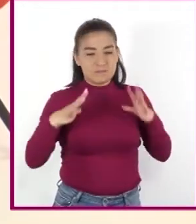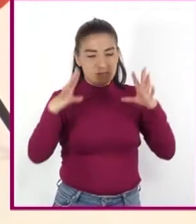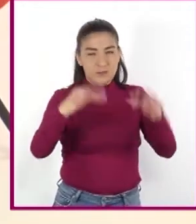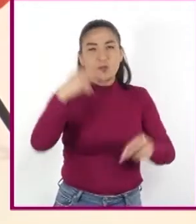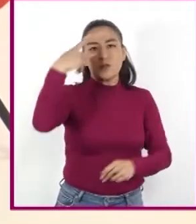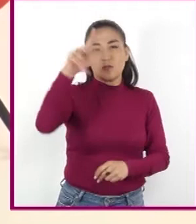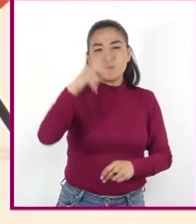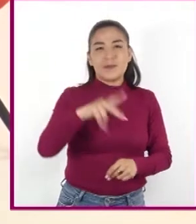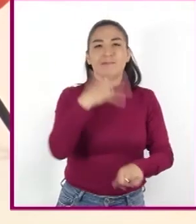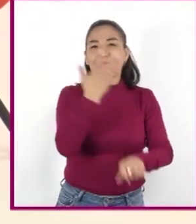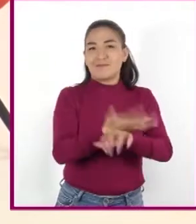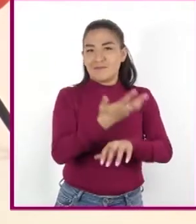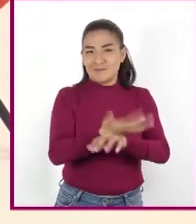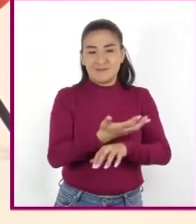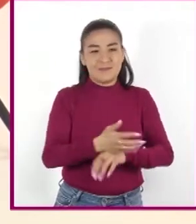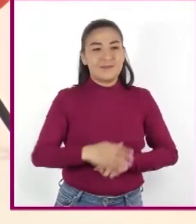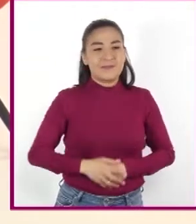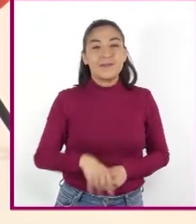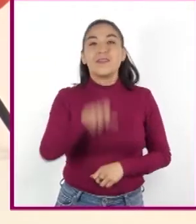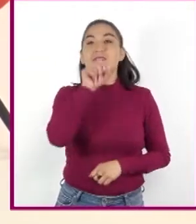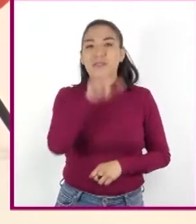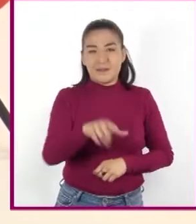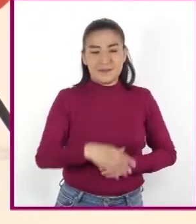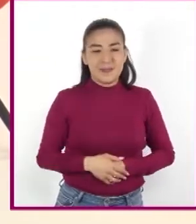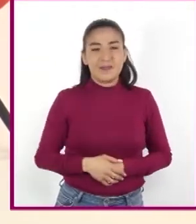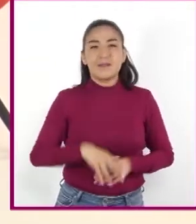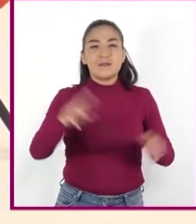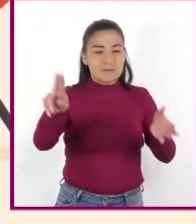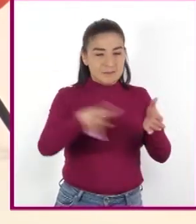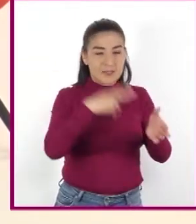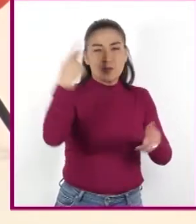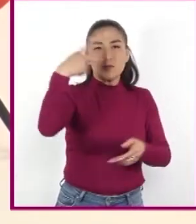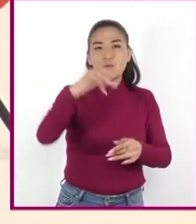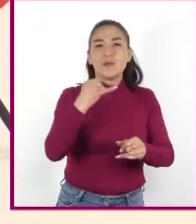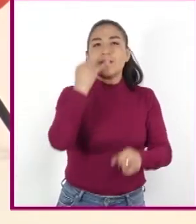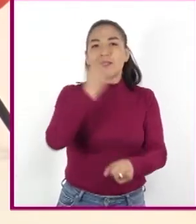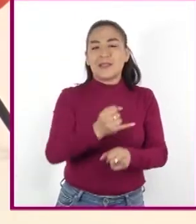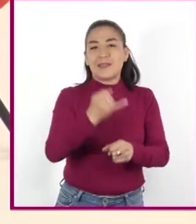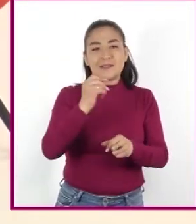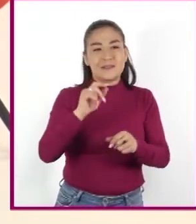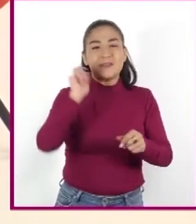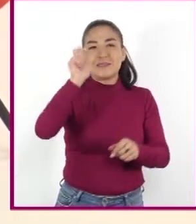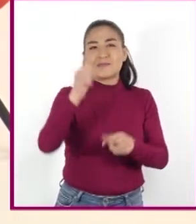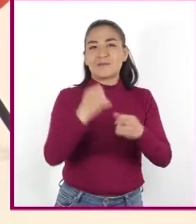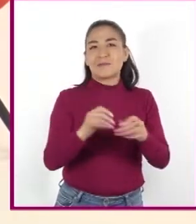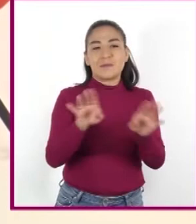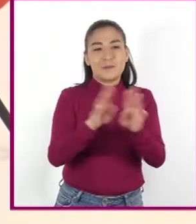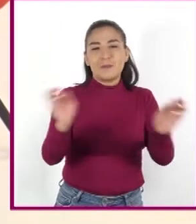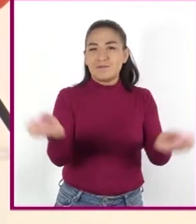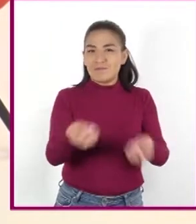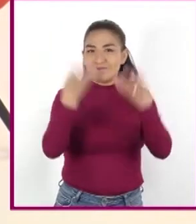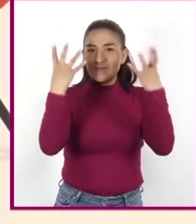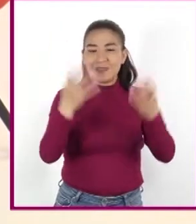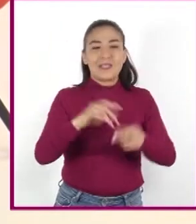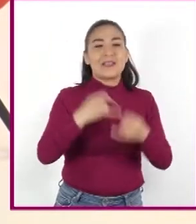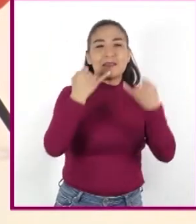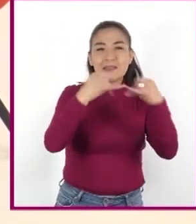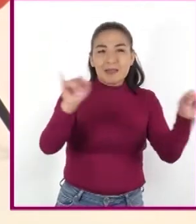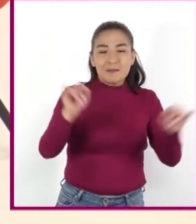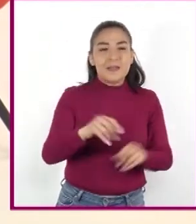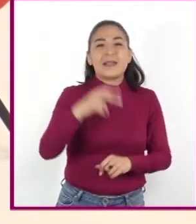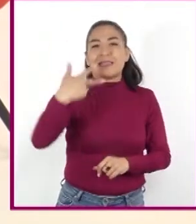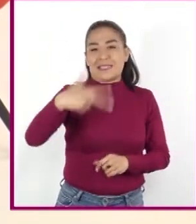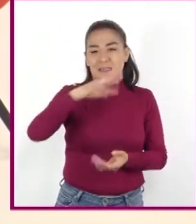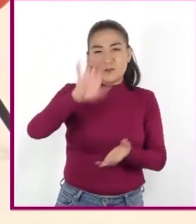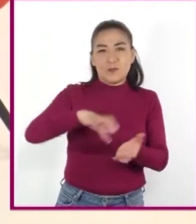Estados Unidos de América. También se observa la firma de independencia de las 13 colonias. La importancia de este